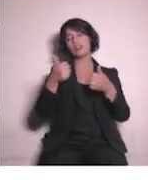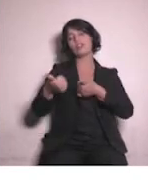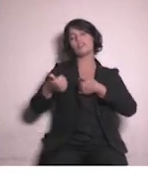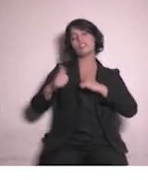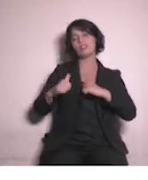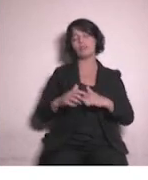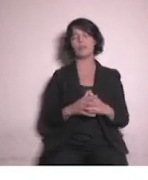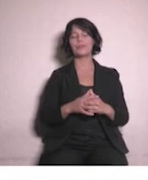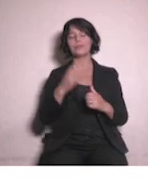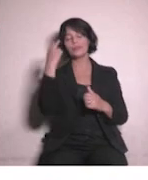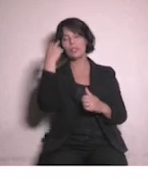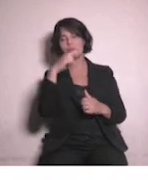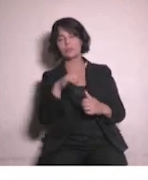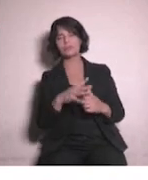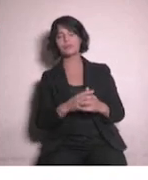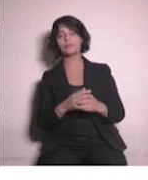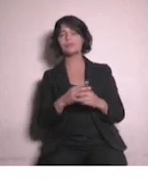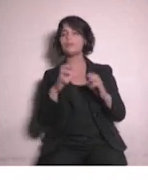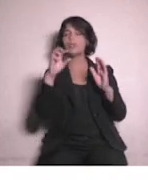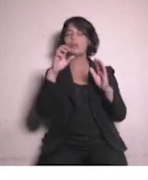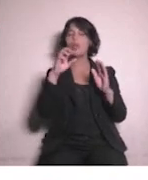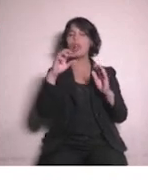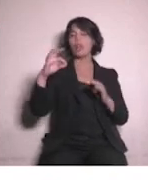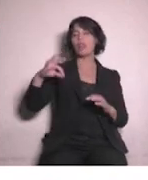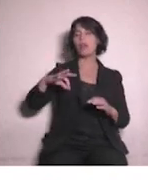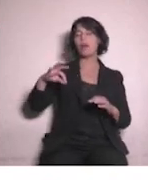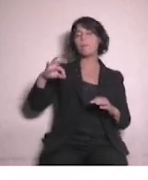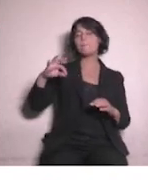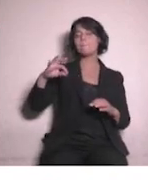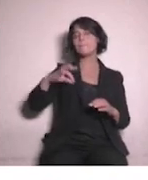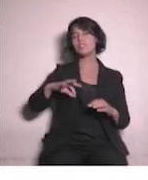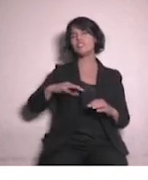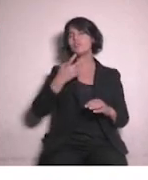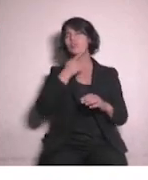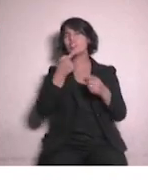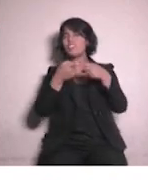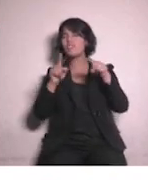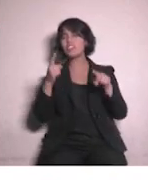Y veamos las pensiones, ¿por qué son tan distintas?